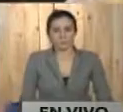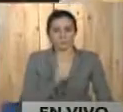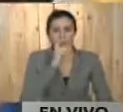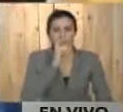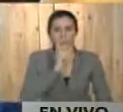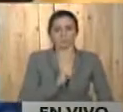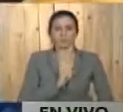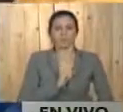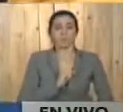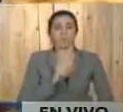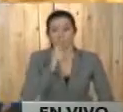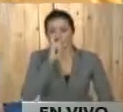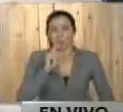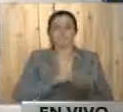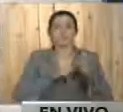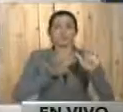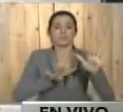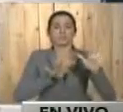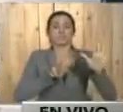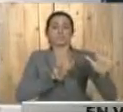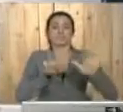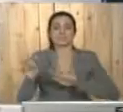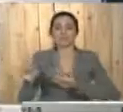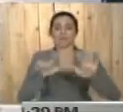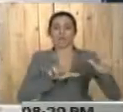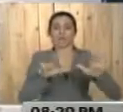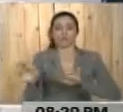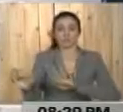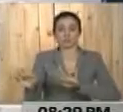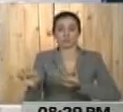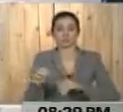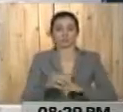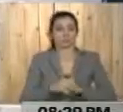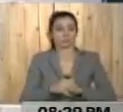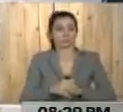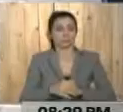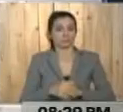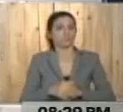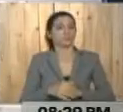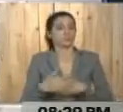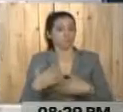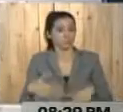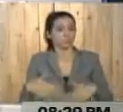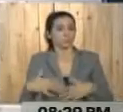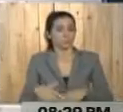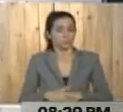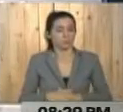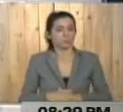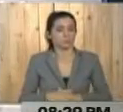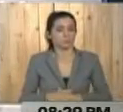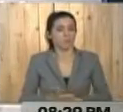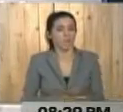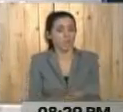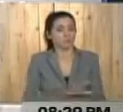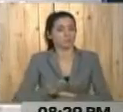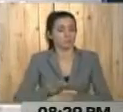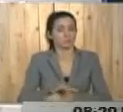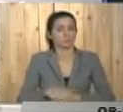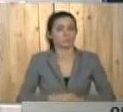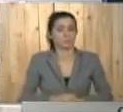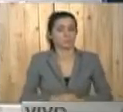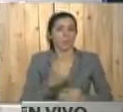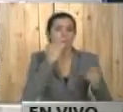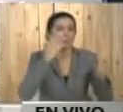lo que llamaron en los años 70 y 80 la canción de protesta, bueno, quizás tenía algunas cosas que había que protestar, pero iba más allá de la